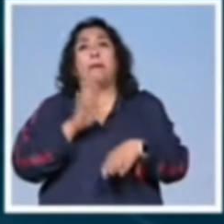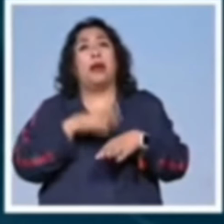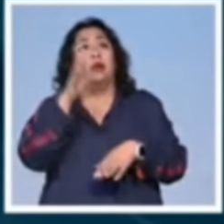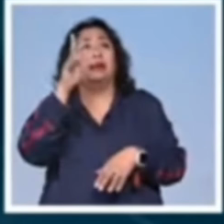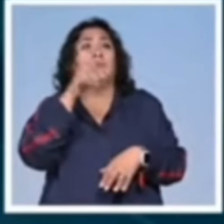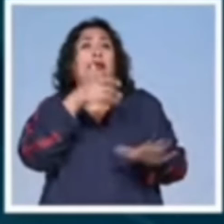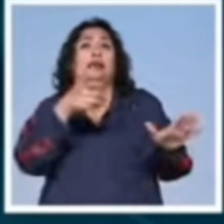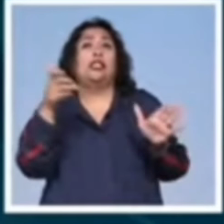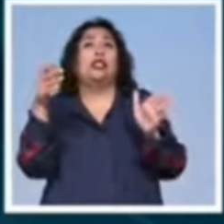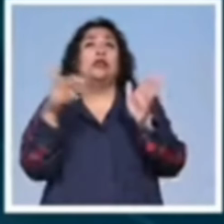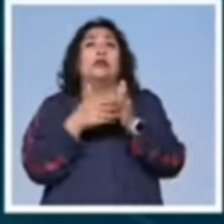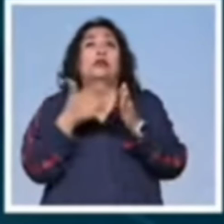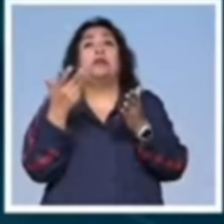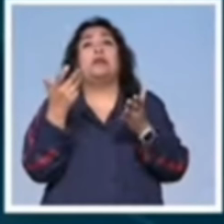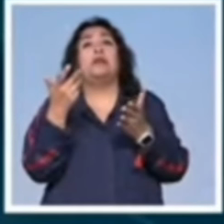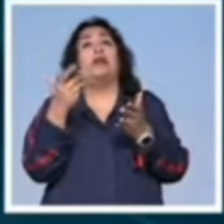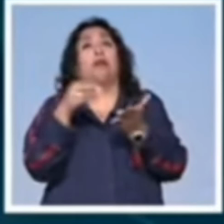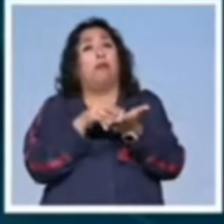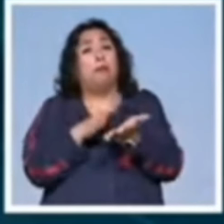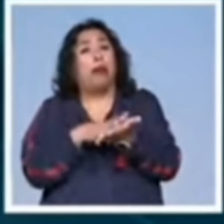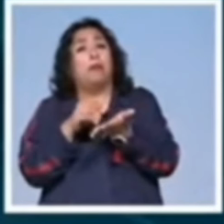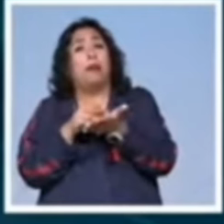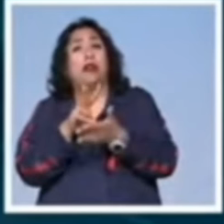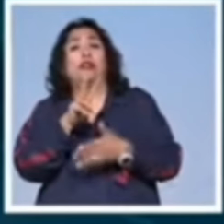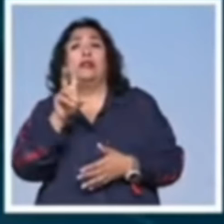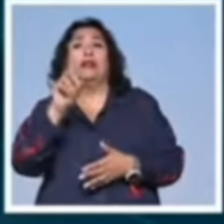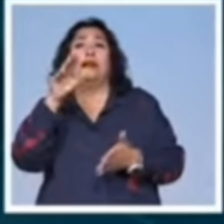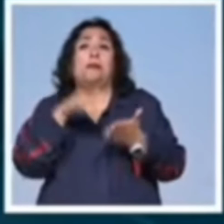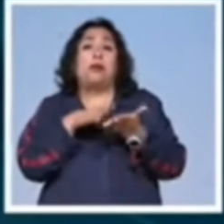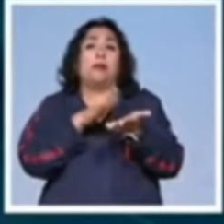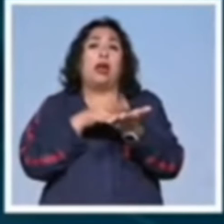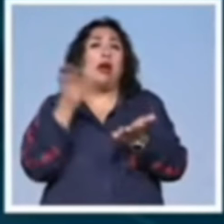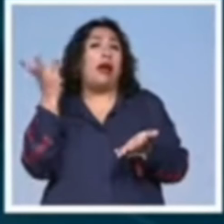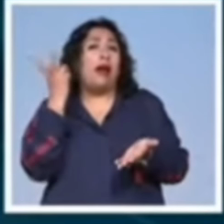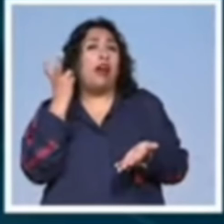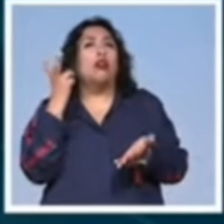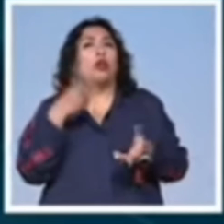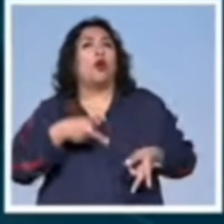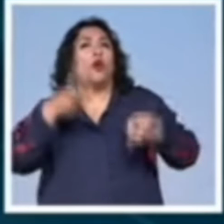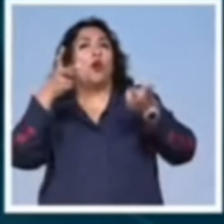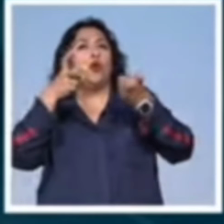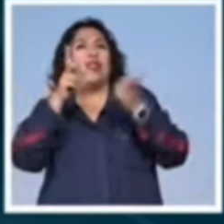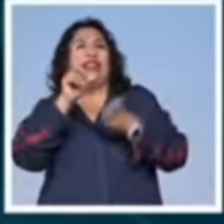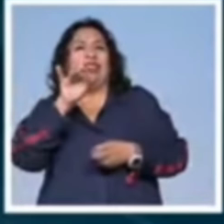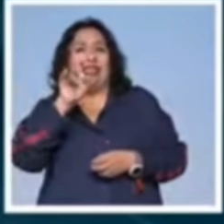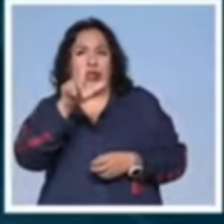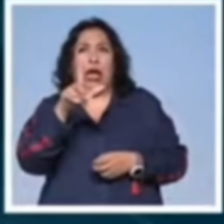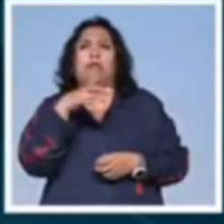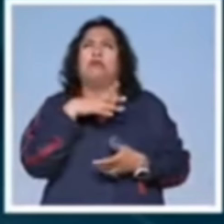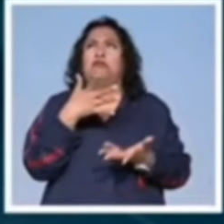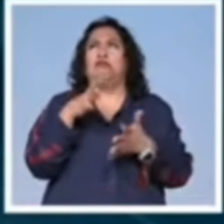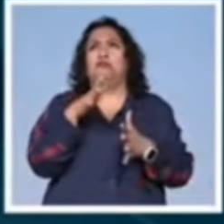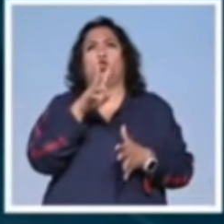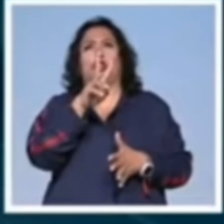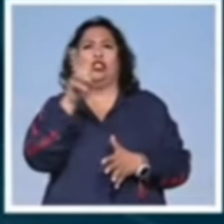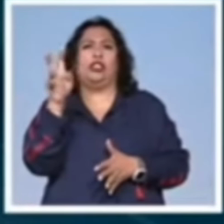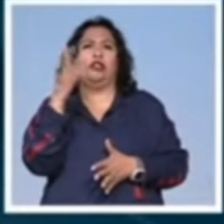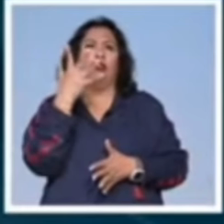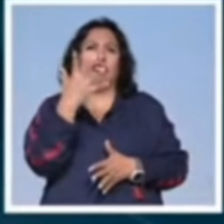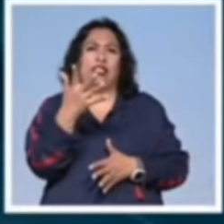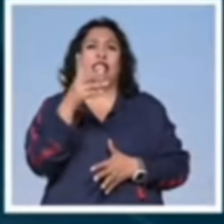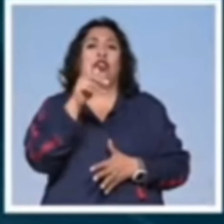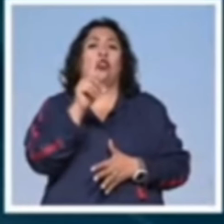de más de 600.000 tracks documentados, 230.000 documentos sonoros digitalizados, representando poco más de